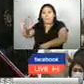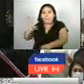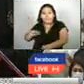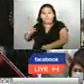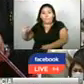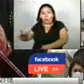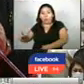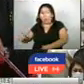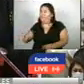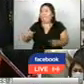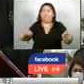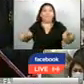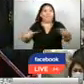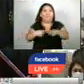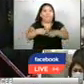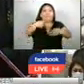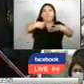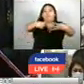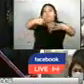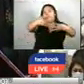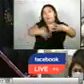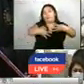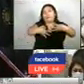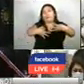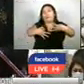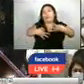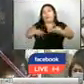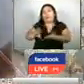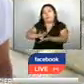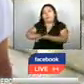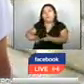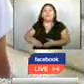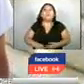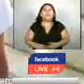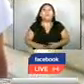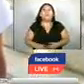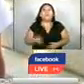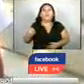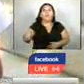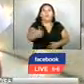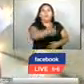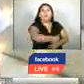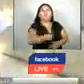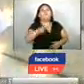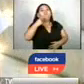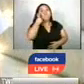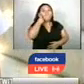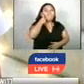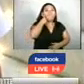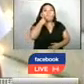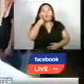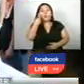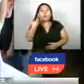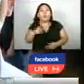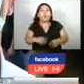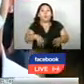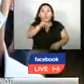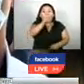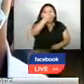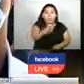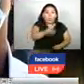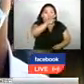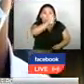fuera de los intérvalos de la ley el Aguinaldo. Cada uno de los inspectores verificará cuatro empresas